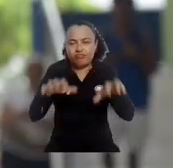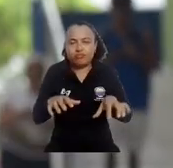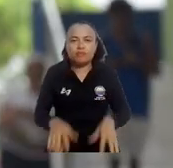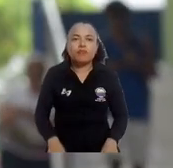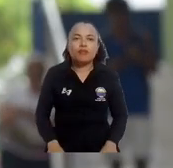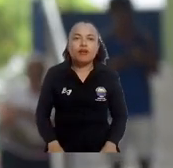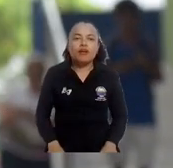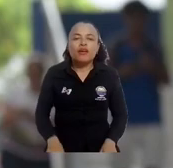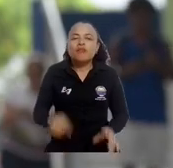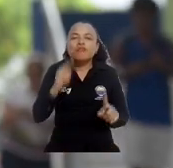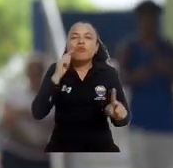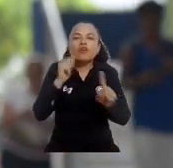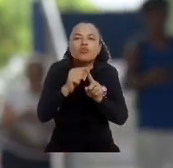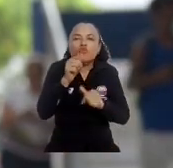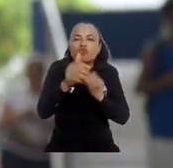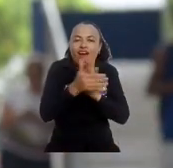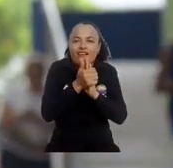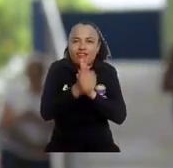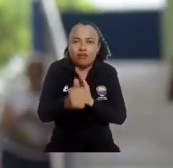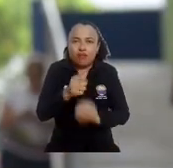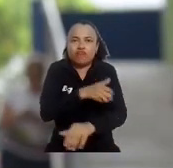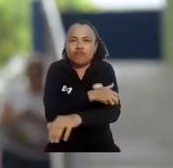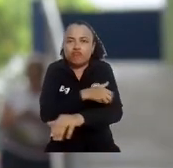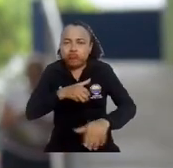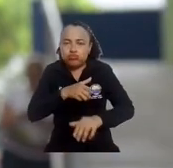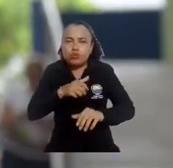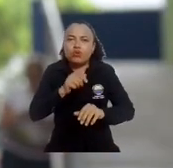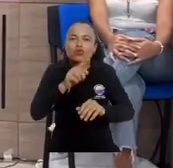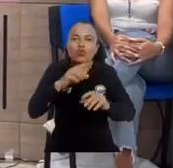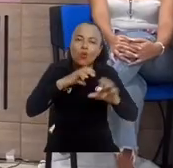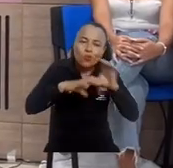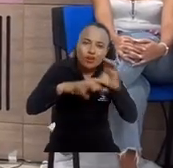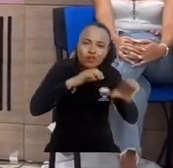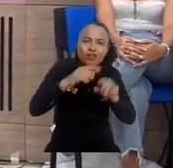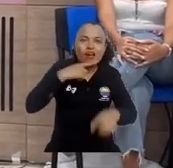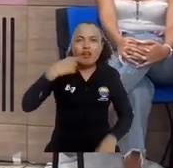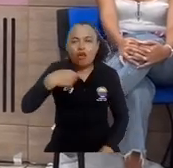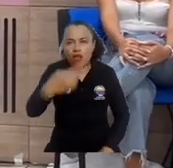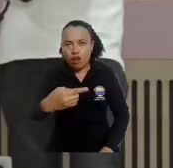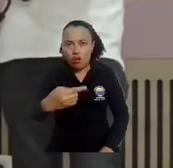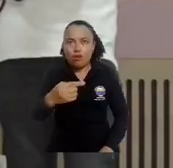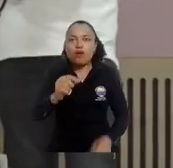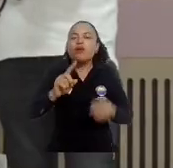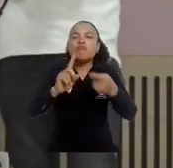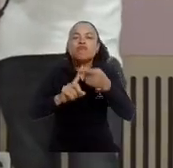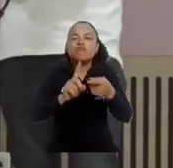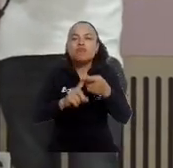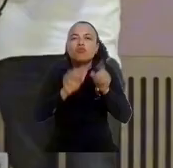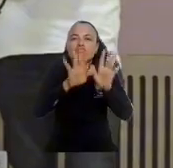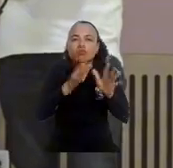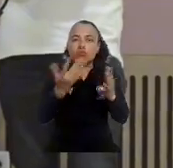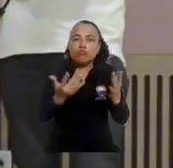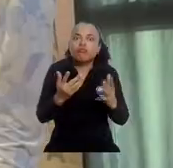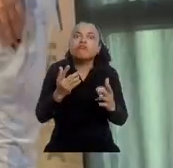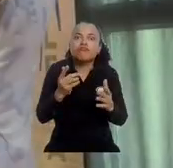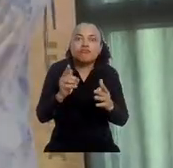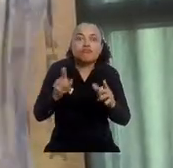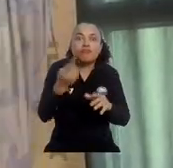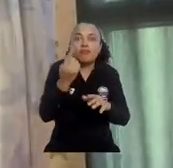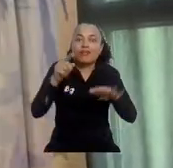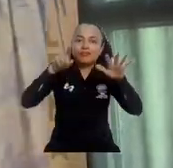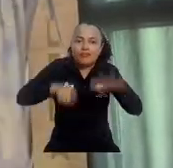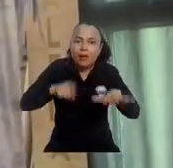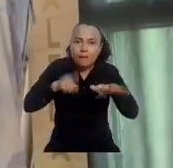Es potencializar las habilidades comunicativas y lingüísticas de todos nuestros estudiantes. En primer semestre podemos ver